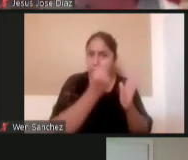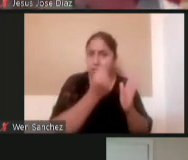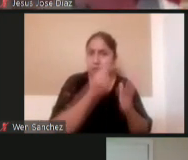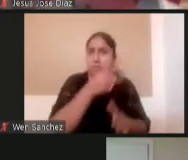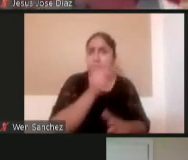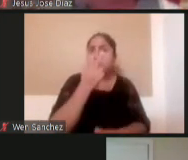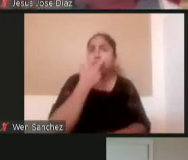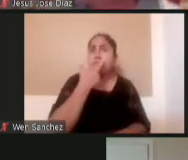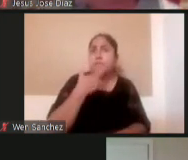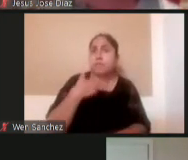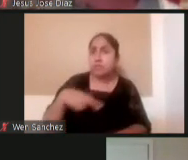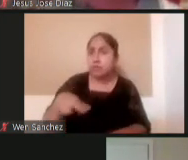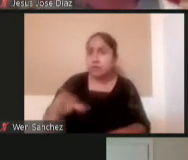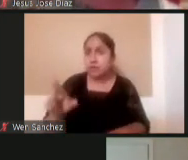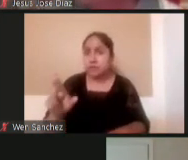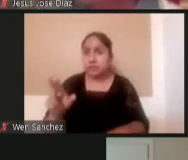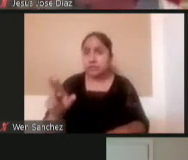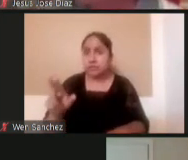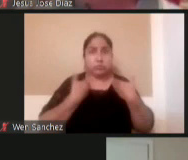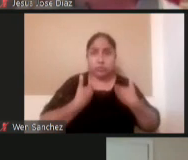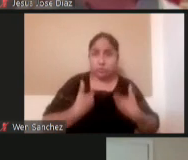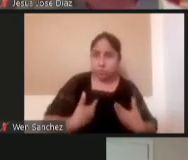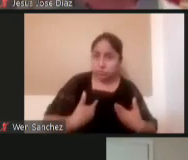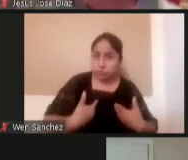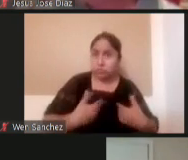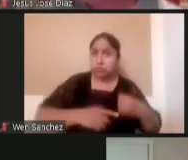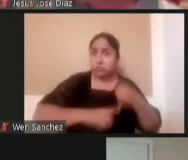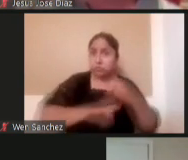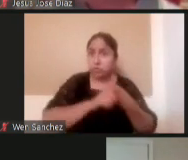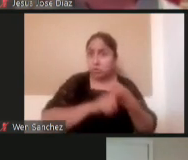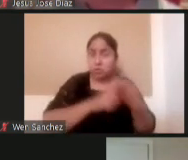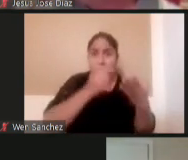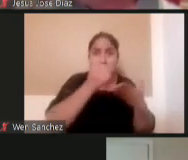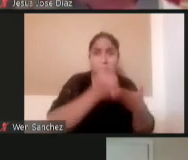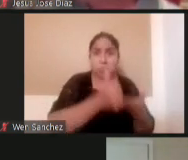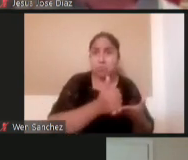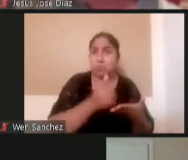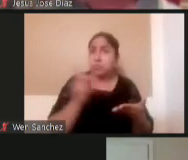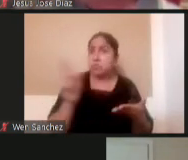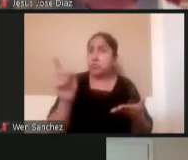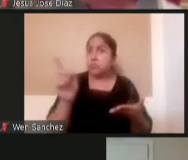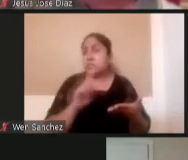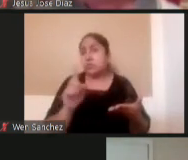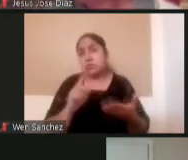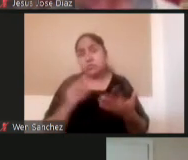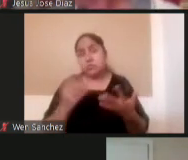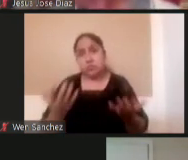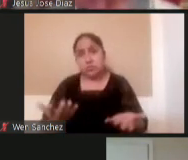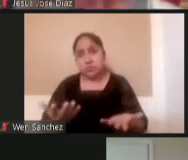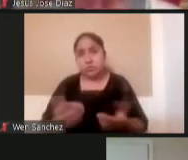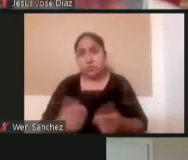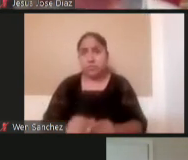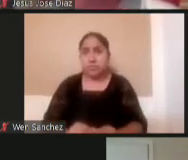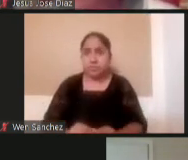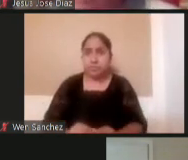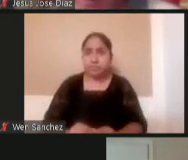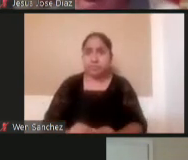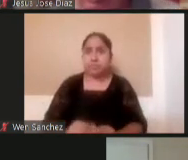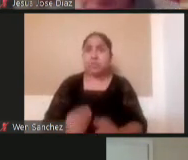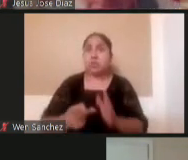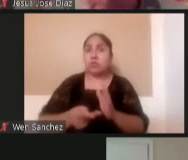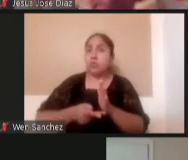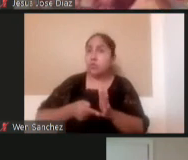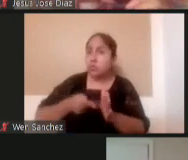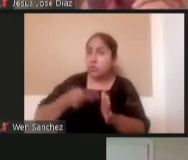era competencia de Desarrollo Urbano y solo por ley se requerían las factibilidades. Una vez más,